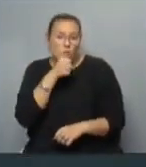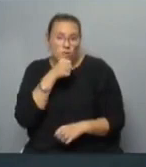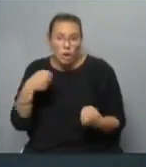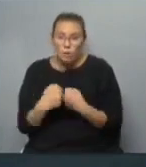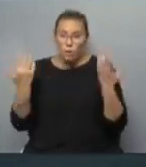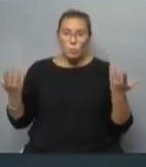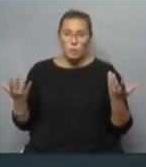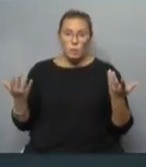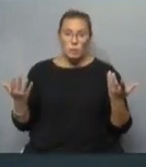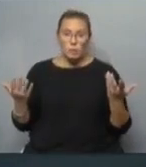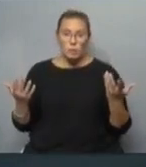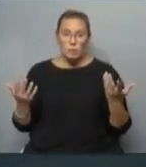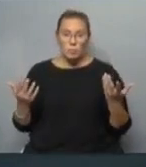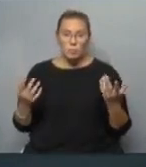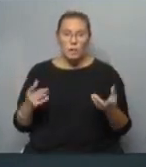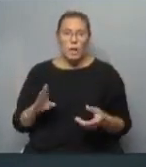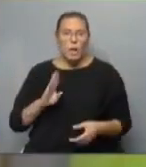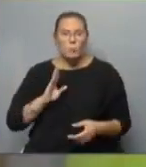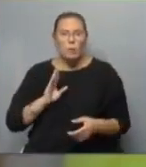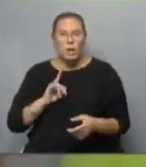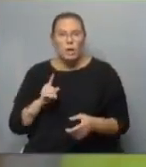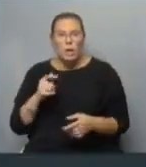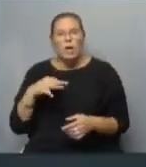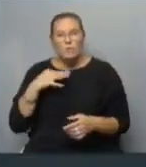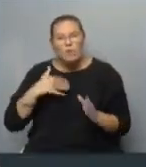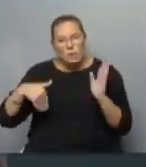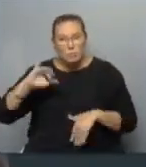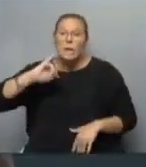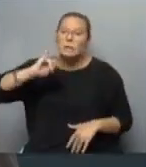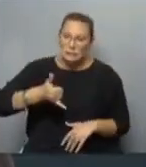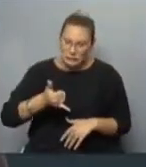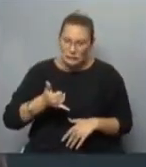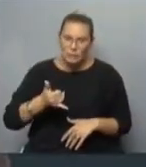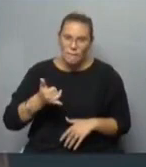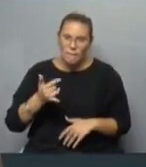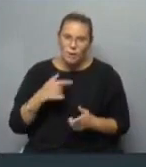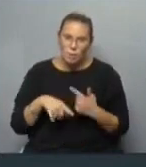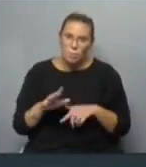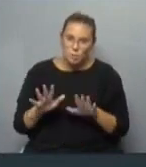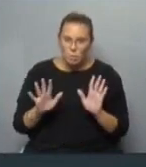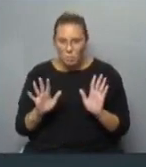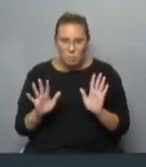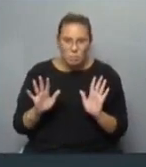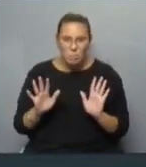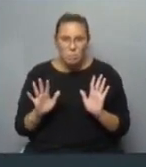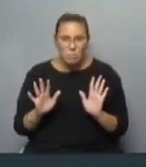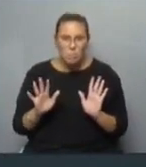golpe. Lo tenés que... Las mujeres son más longevas que los hombres. Además eso, pero bueno, tú prepárate,